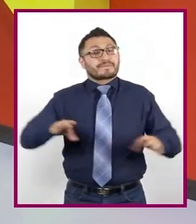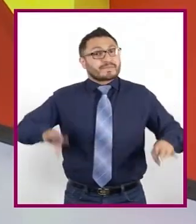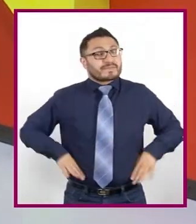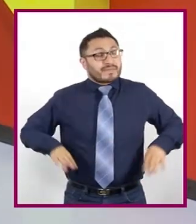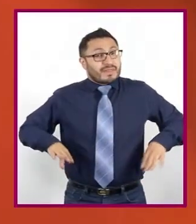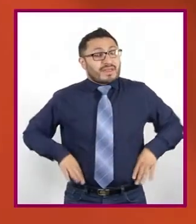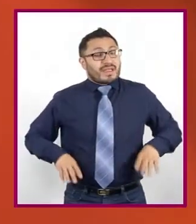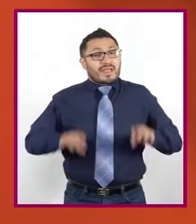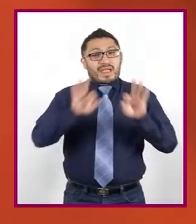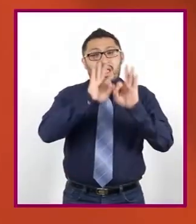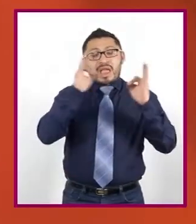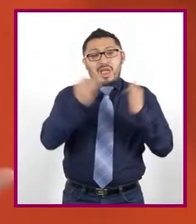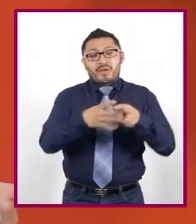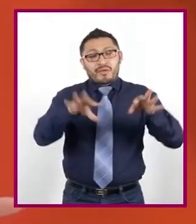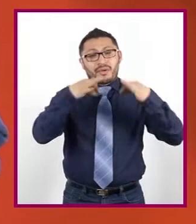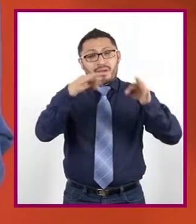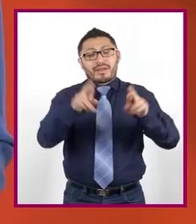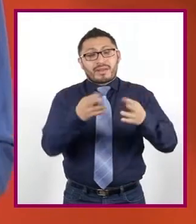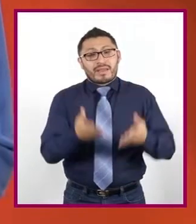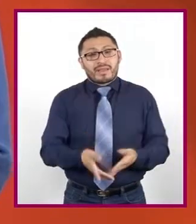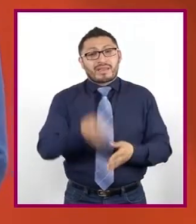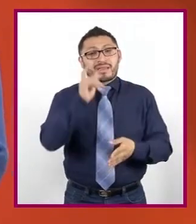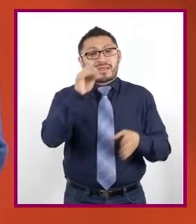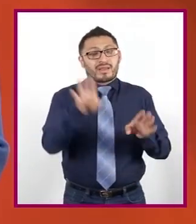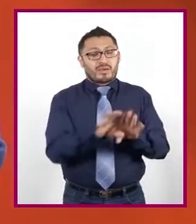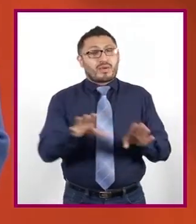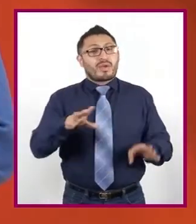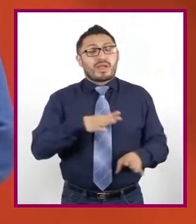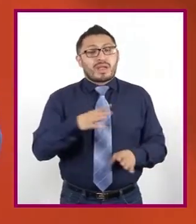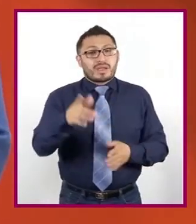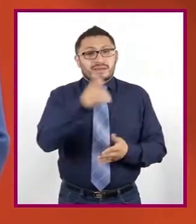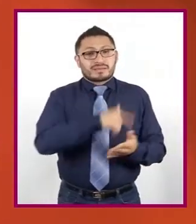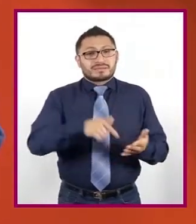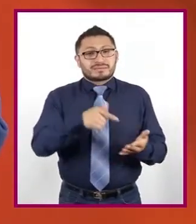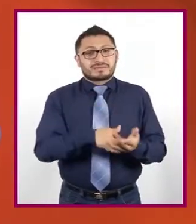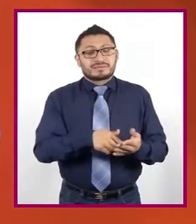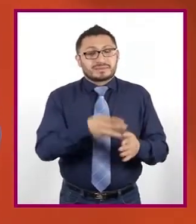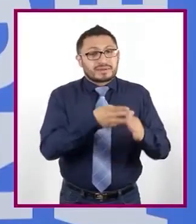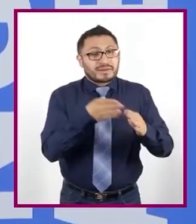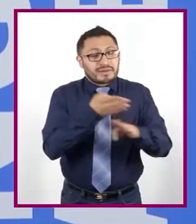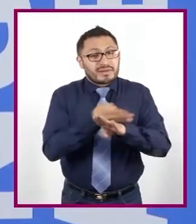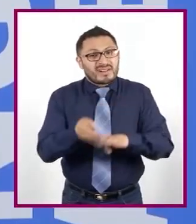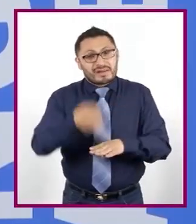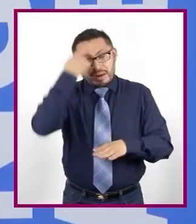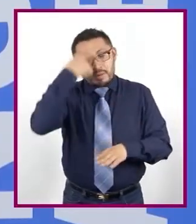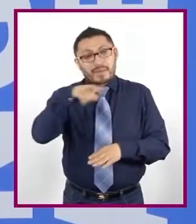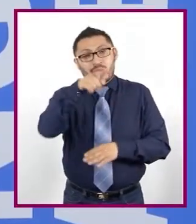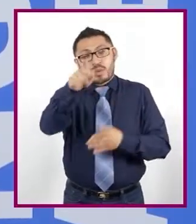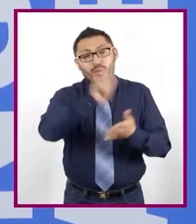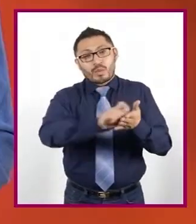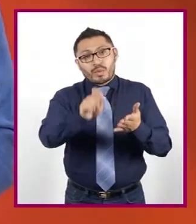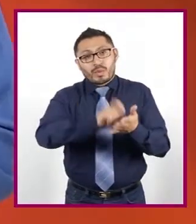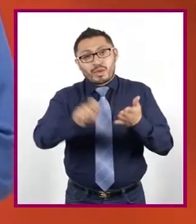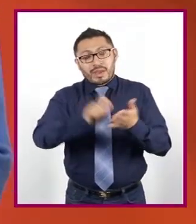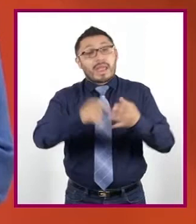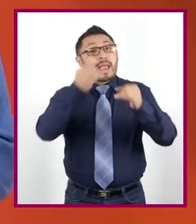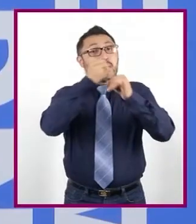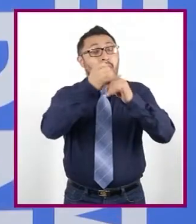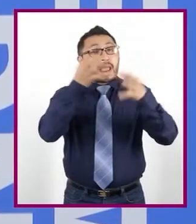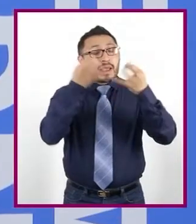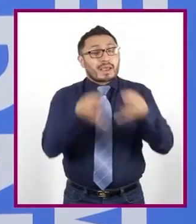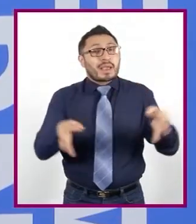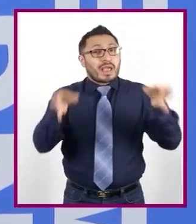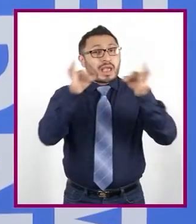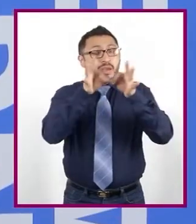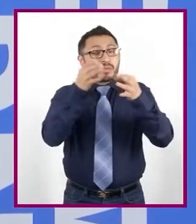del formato de los recibos usualmente cuentan con espacios en blanco para completar información importante.